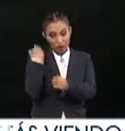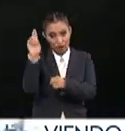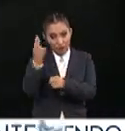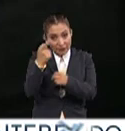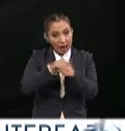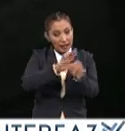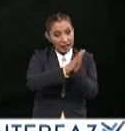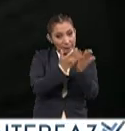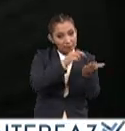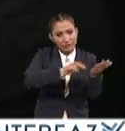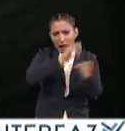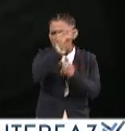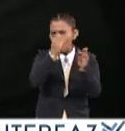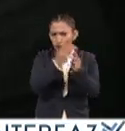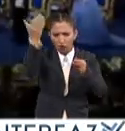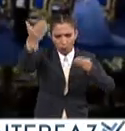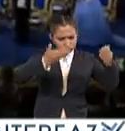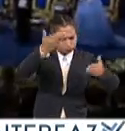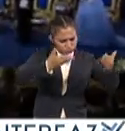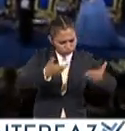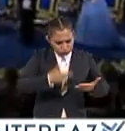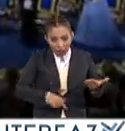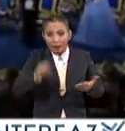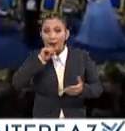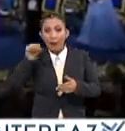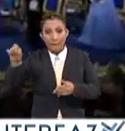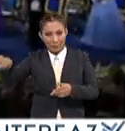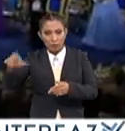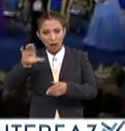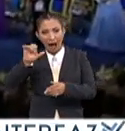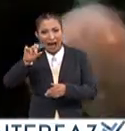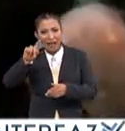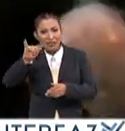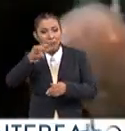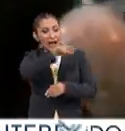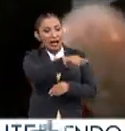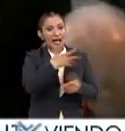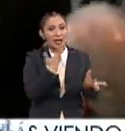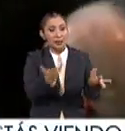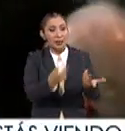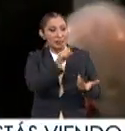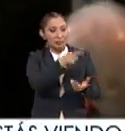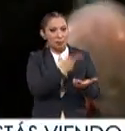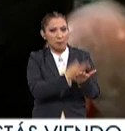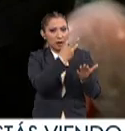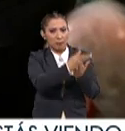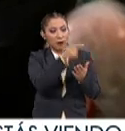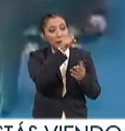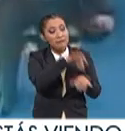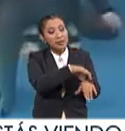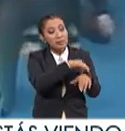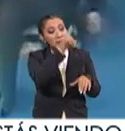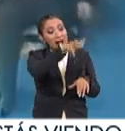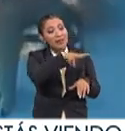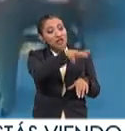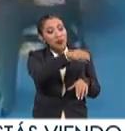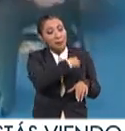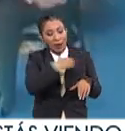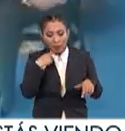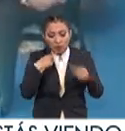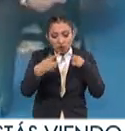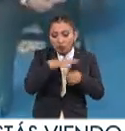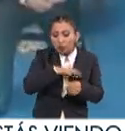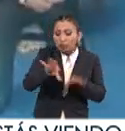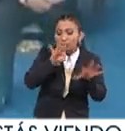académicos y literarios de todo el mundo, incluida la propia academia y los laureados vivos, para que los 18 miembros elijan